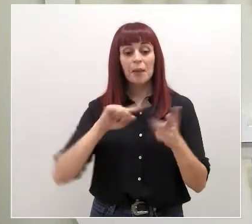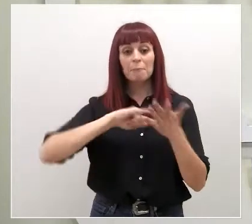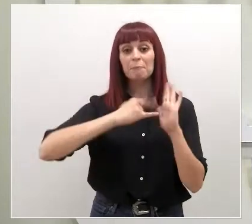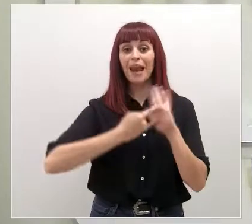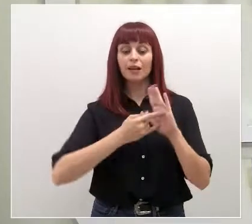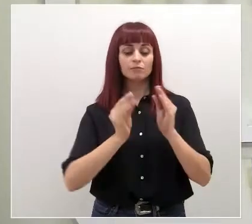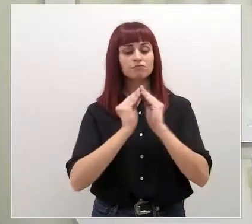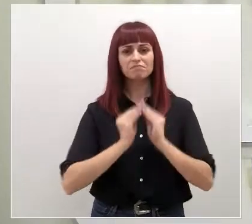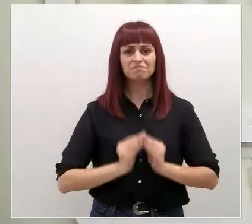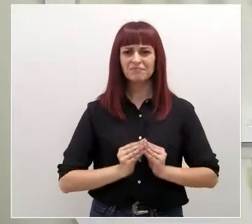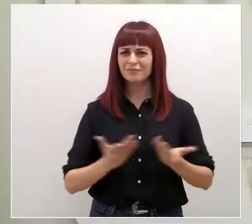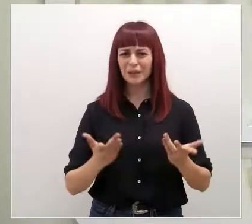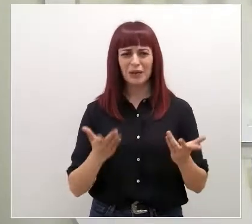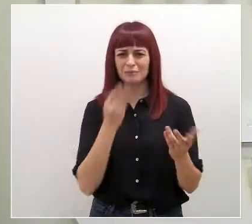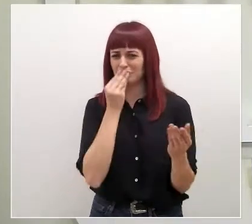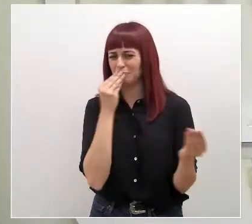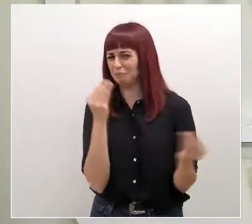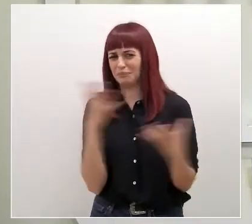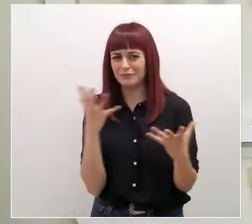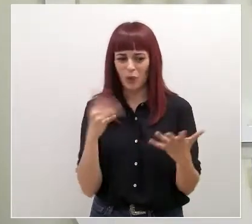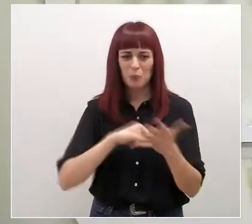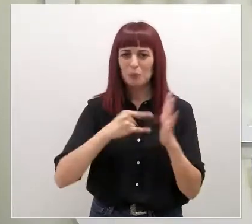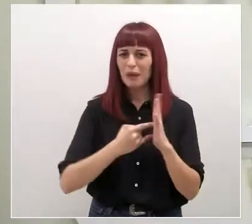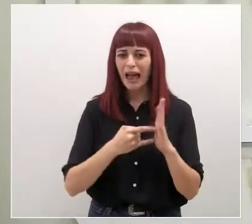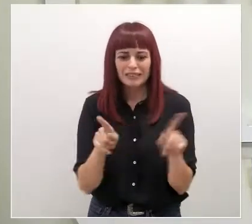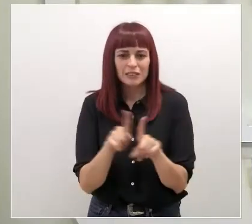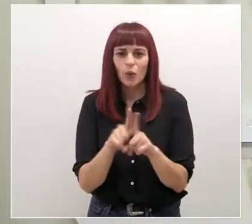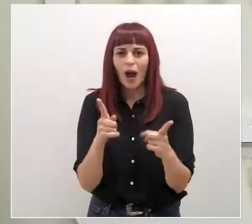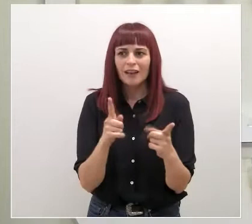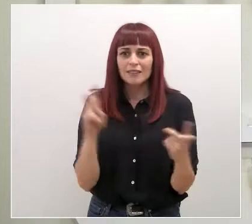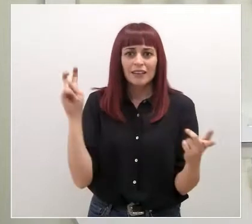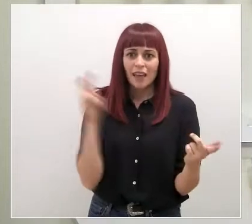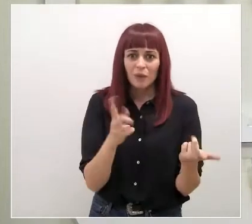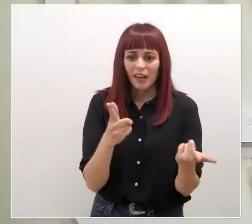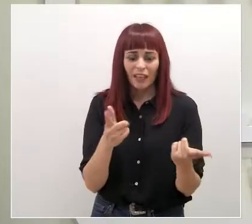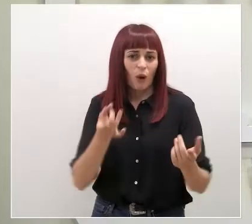plan que es un despropósito. Es un plan fruto de la propia